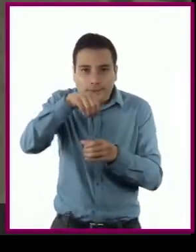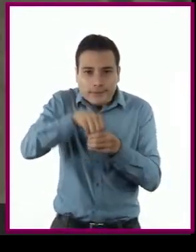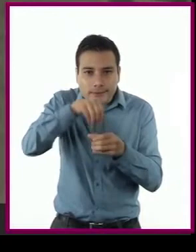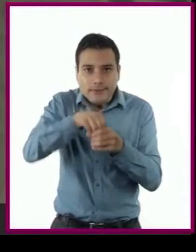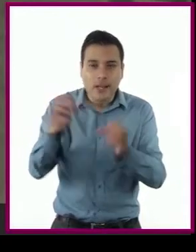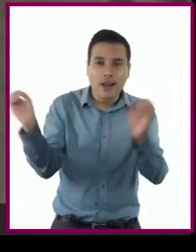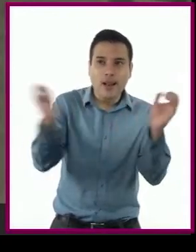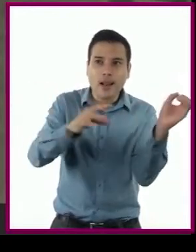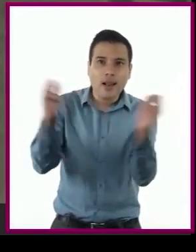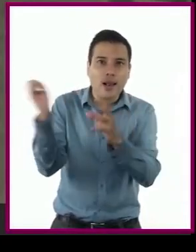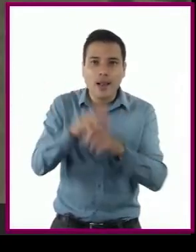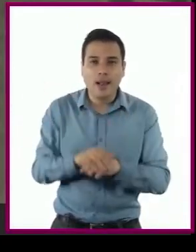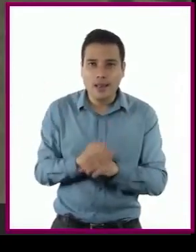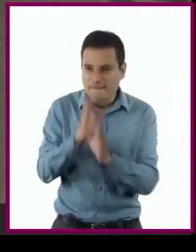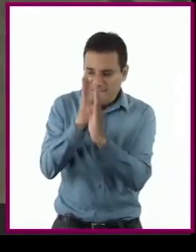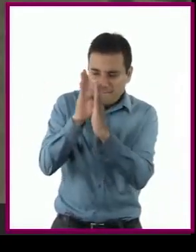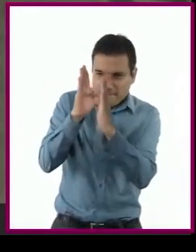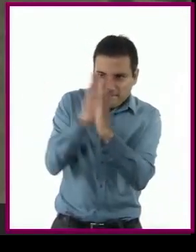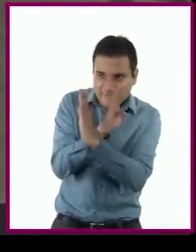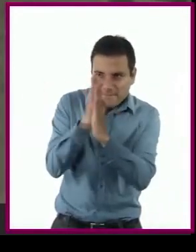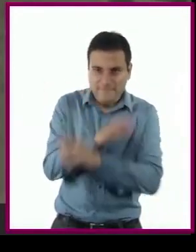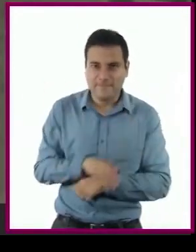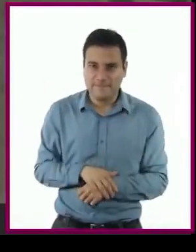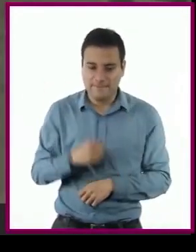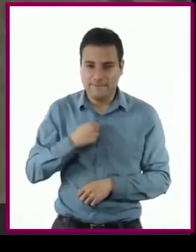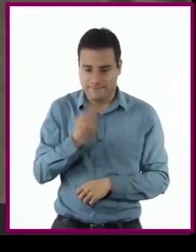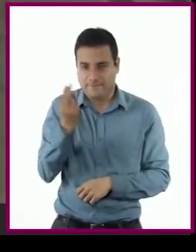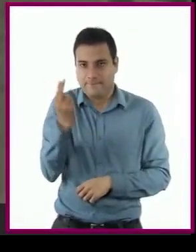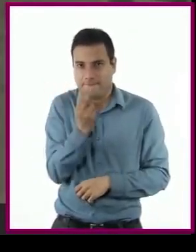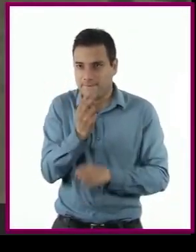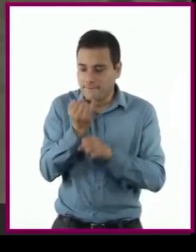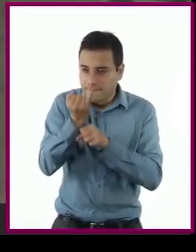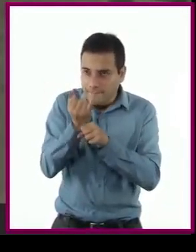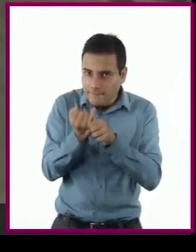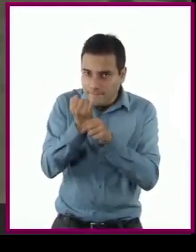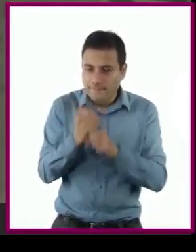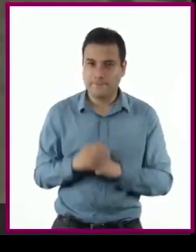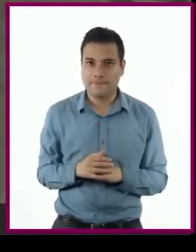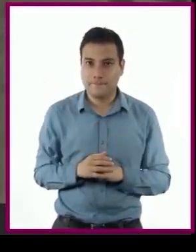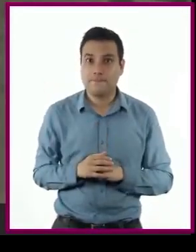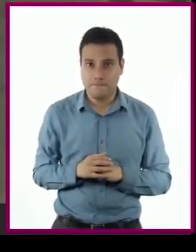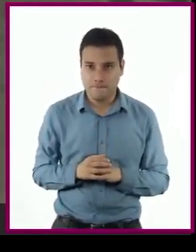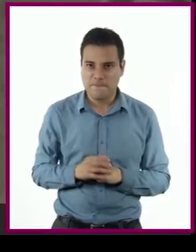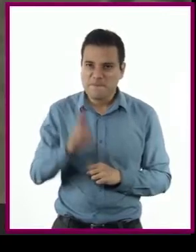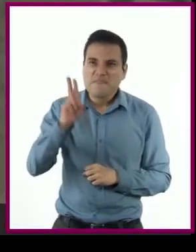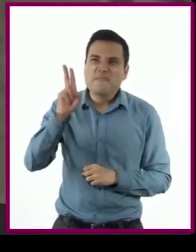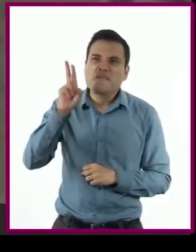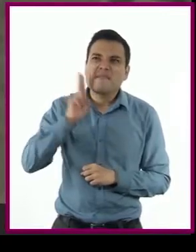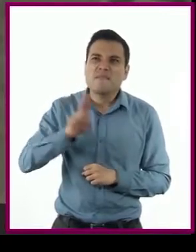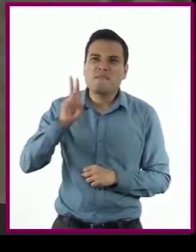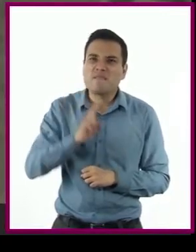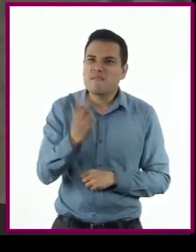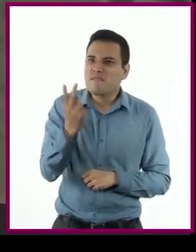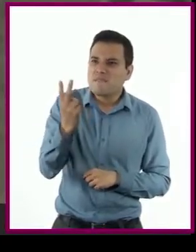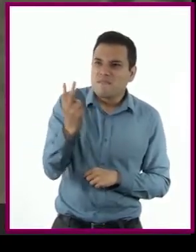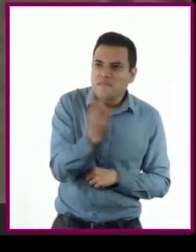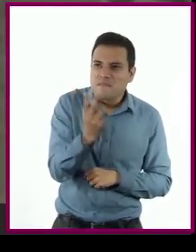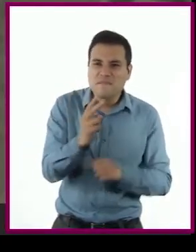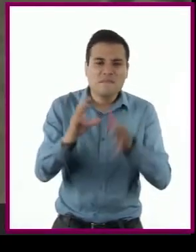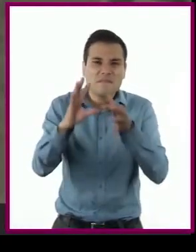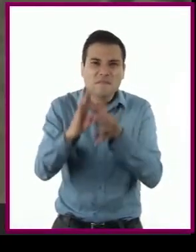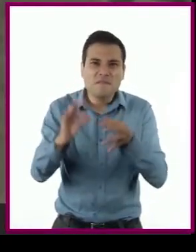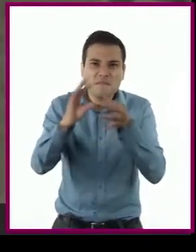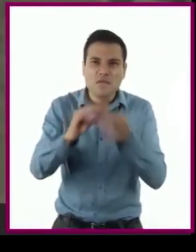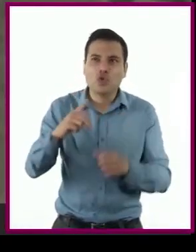Park, a 80 kilómetros al norte de Londres. La tarea fue descifrar los códigos de la máquina